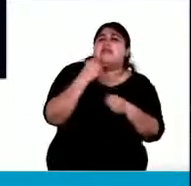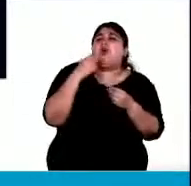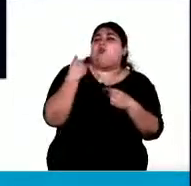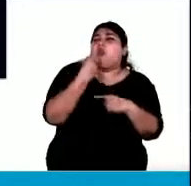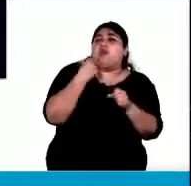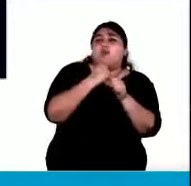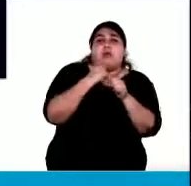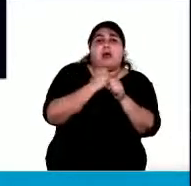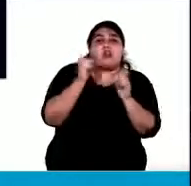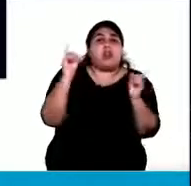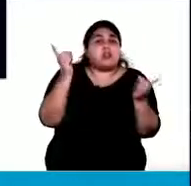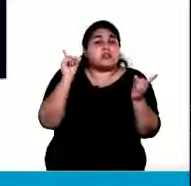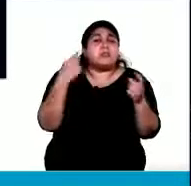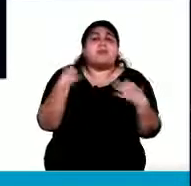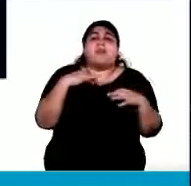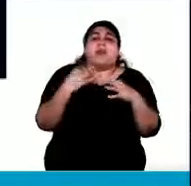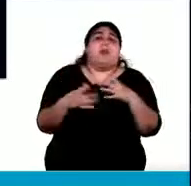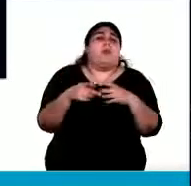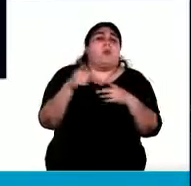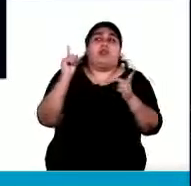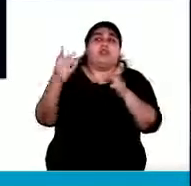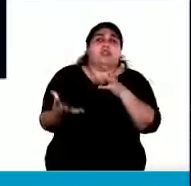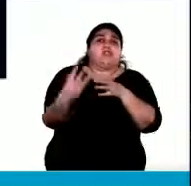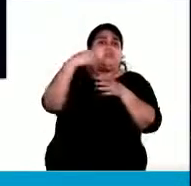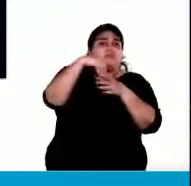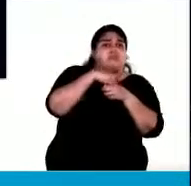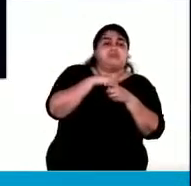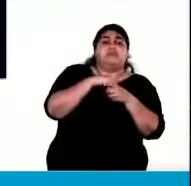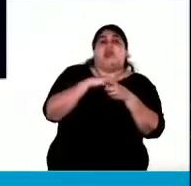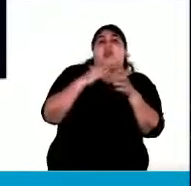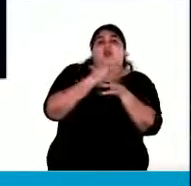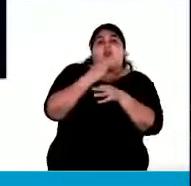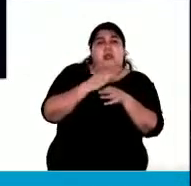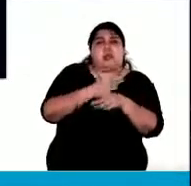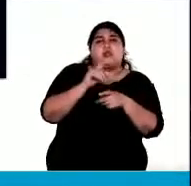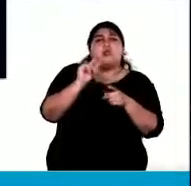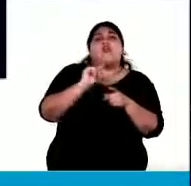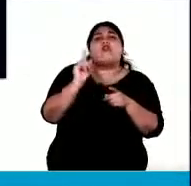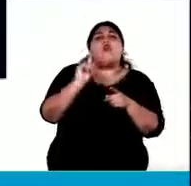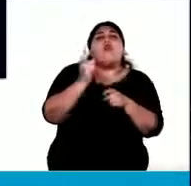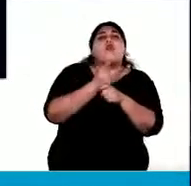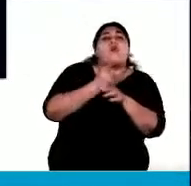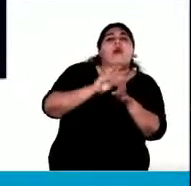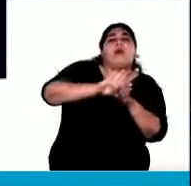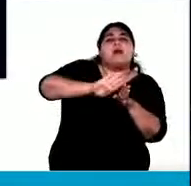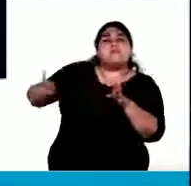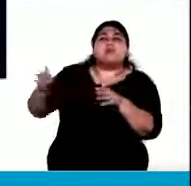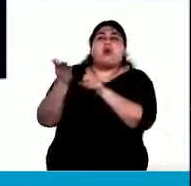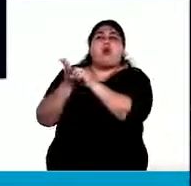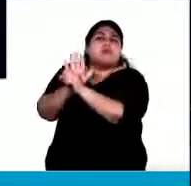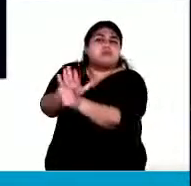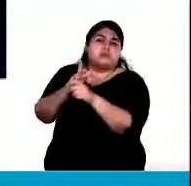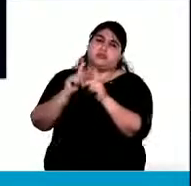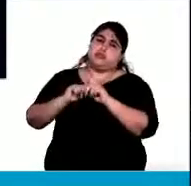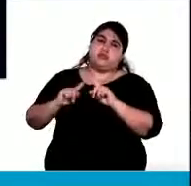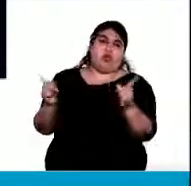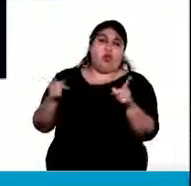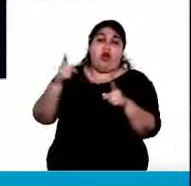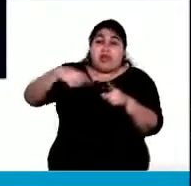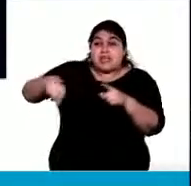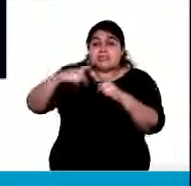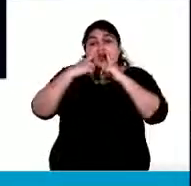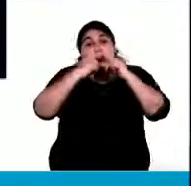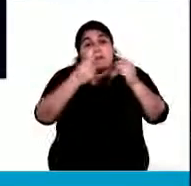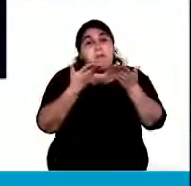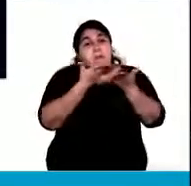trabajadores docentes tienen que ser parte de la educación y no que se los tiene que reprimir cuando exigen una